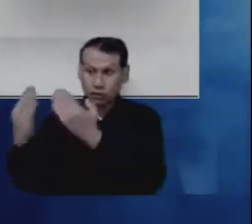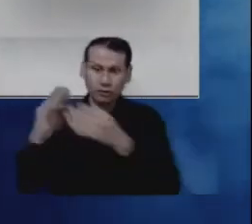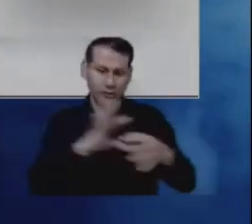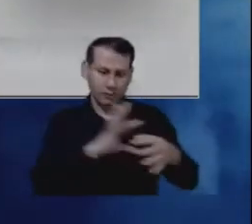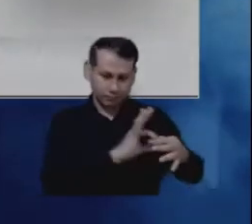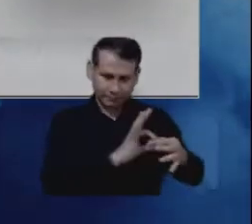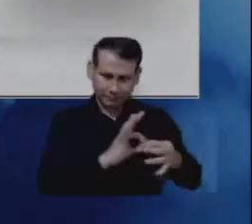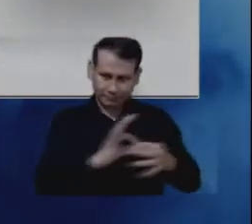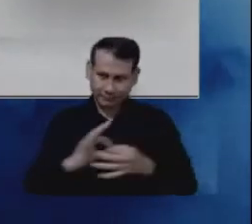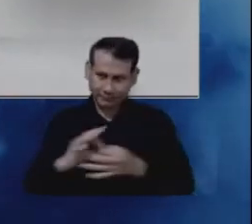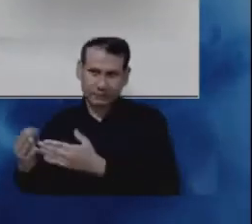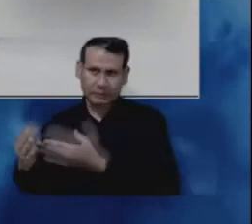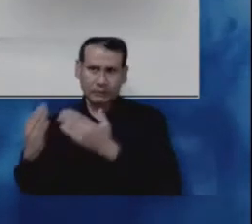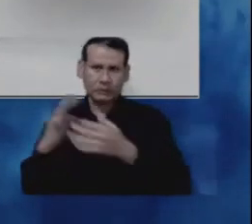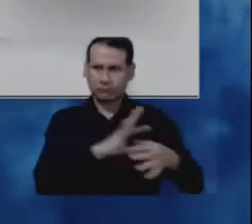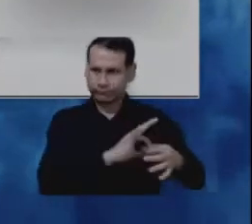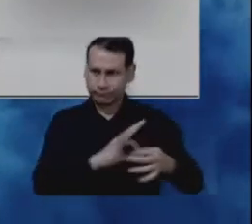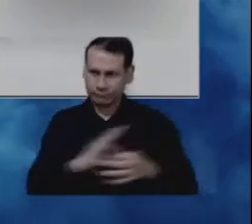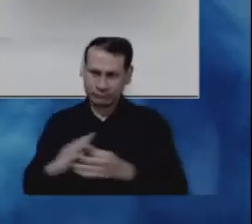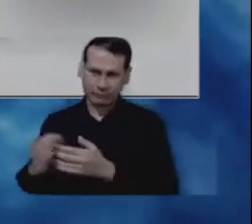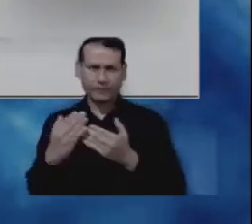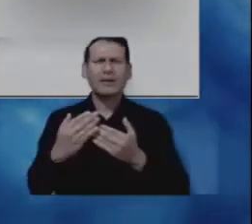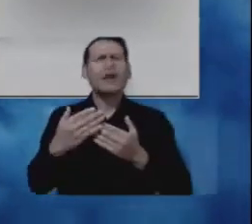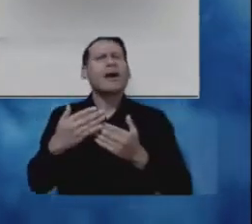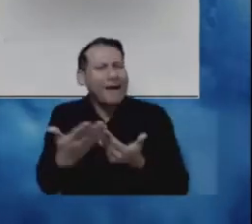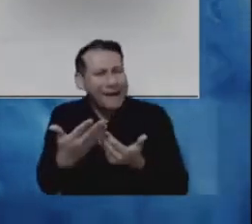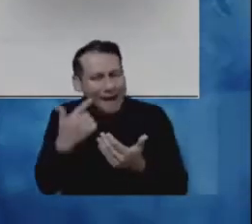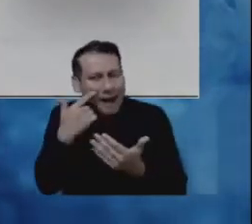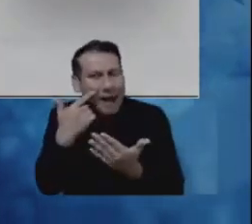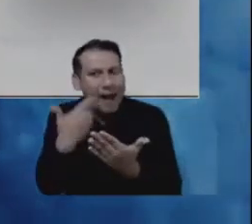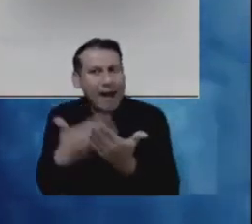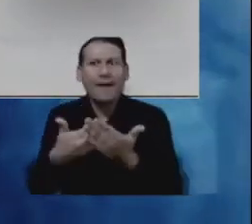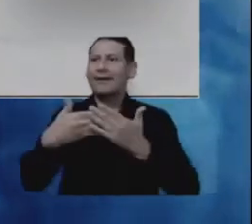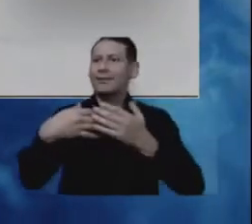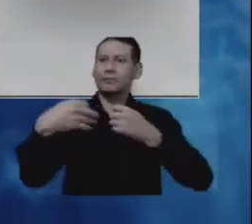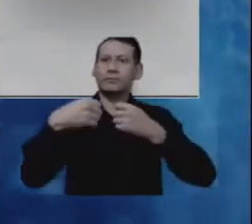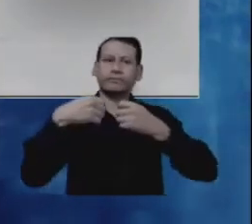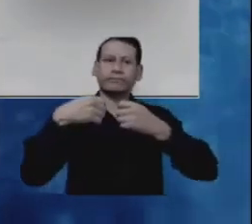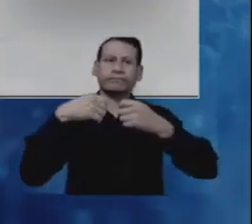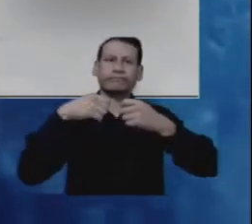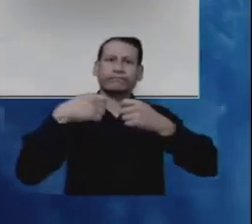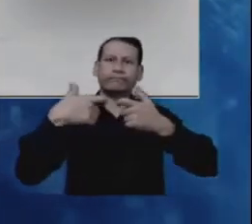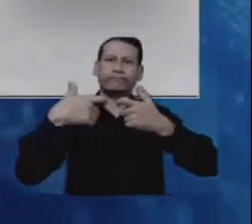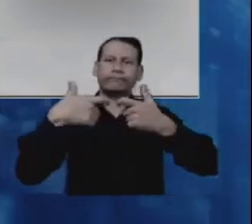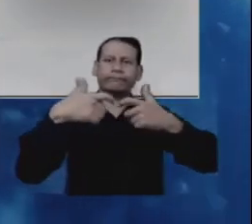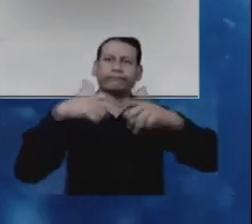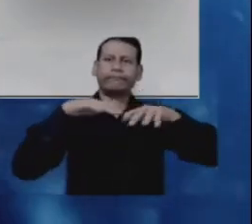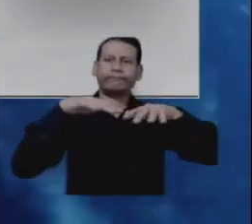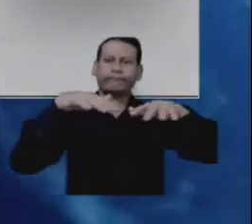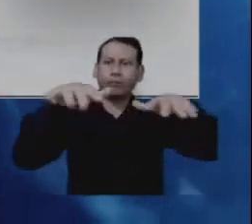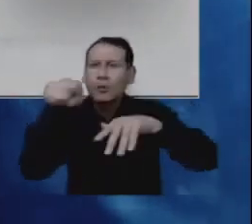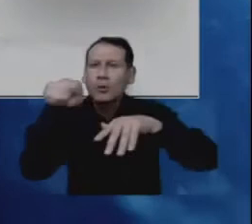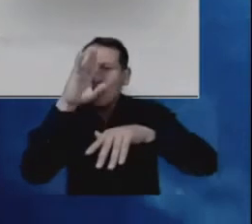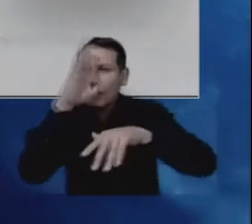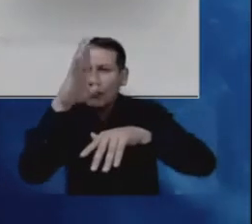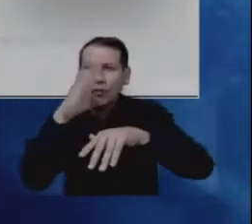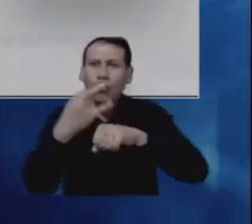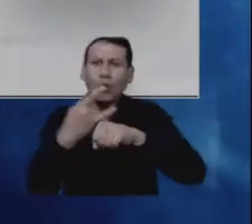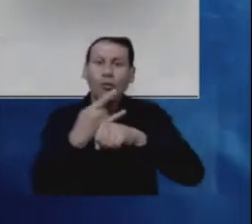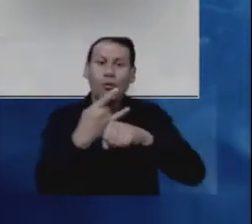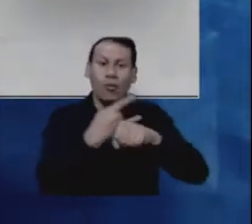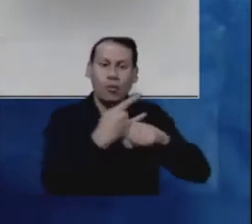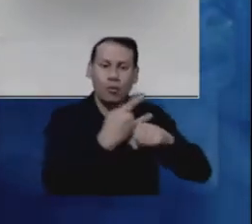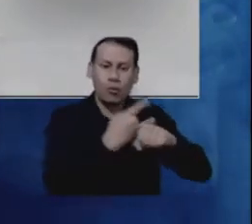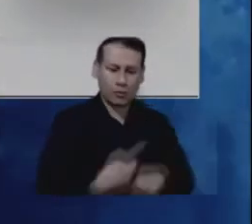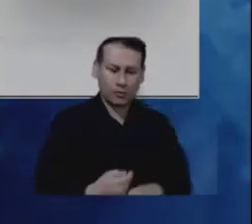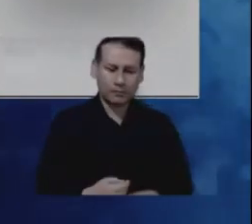potenciales usos del espectro, las necesidades del espectro radioeléctrico actual y proyectada, y las